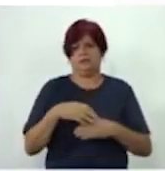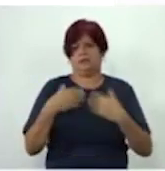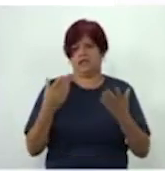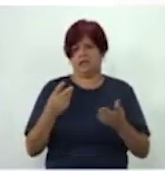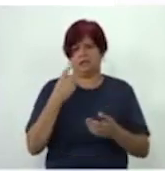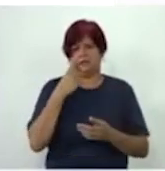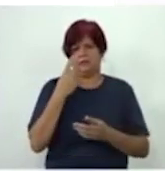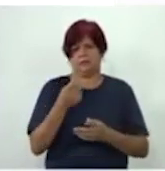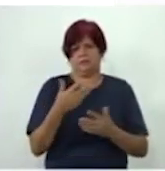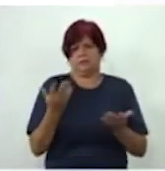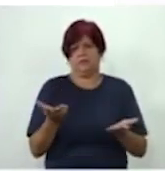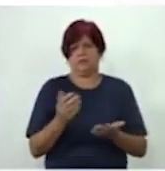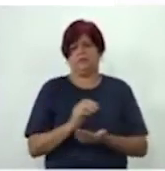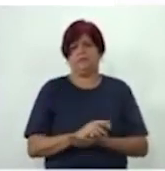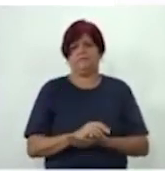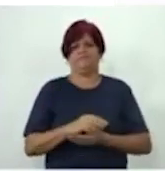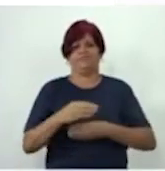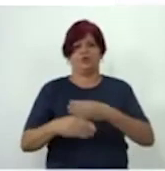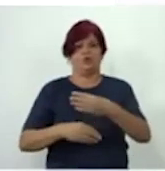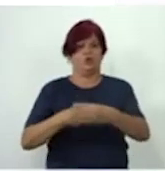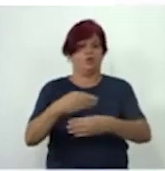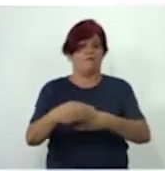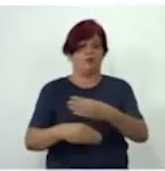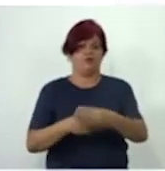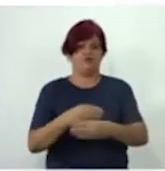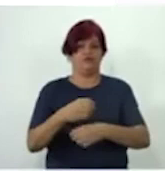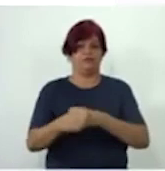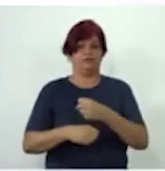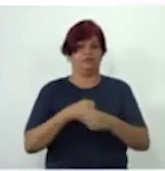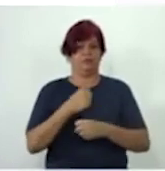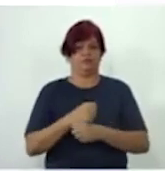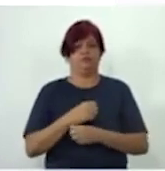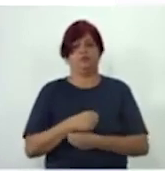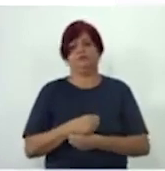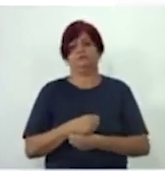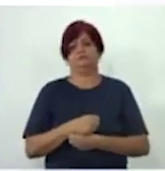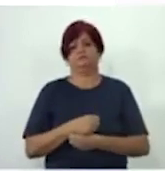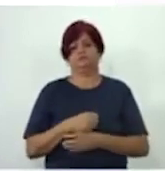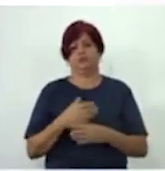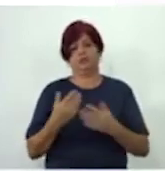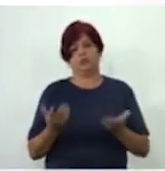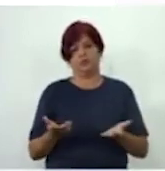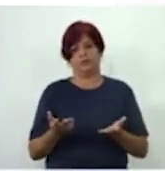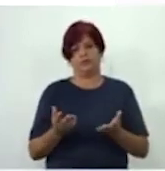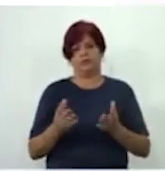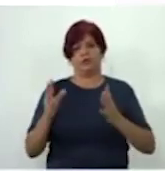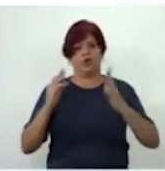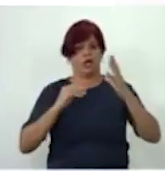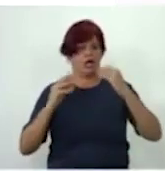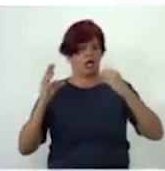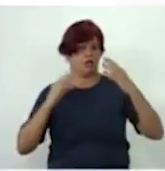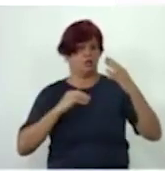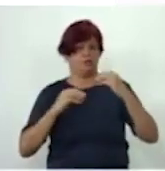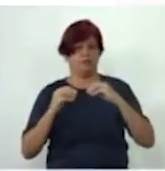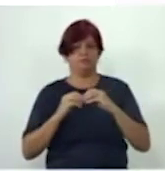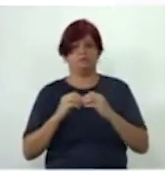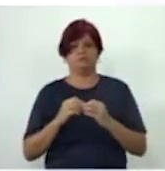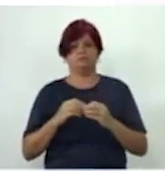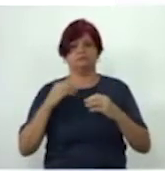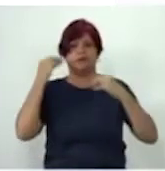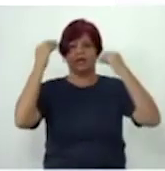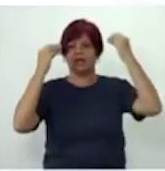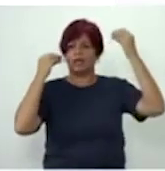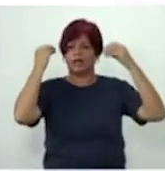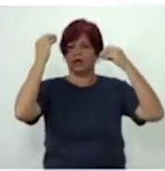método. Los procedimientos que se van a utilizar son la conversación, el